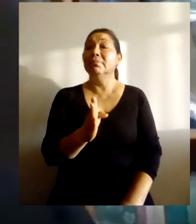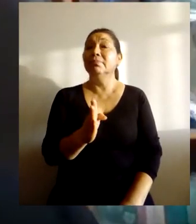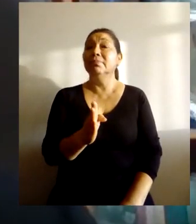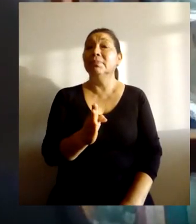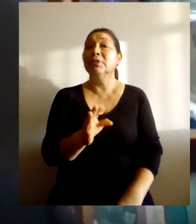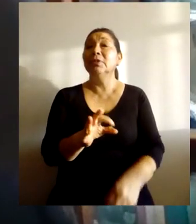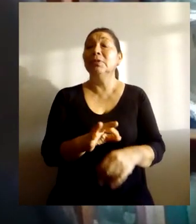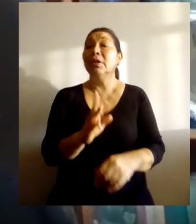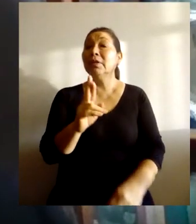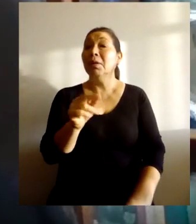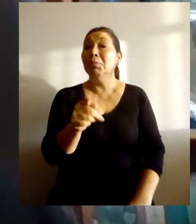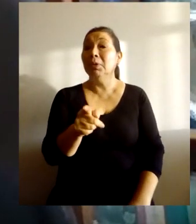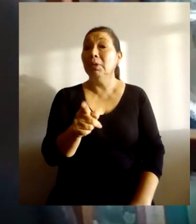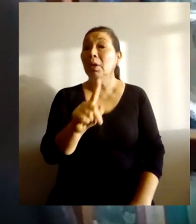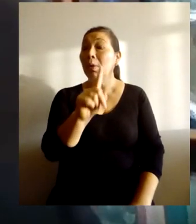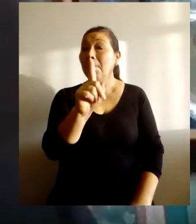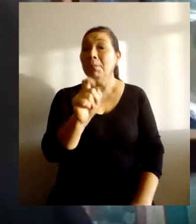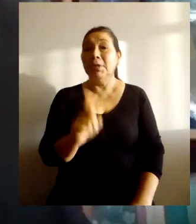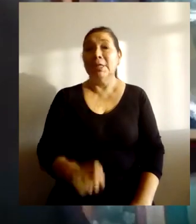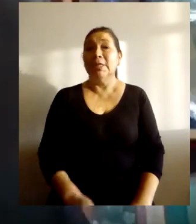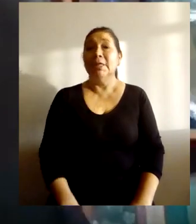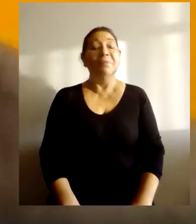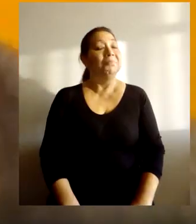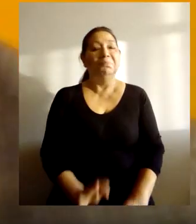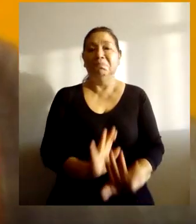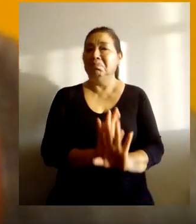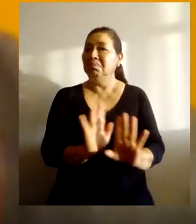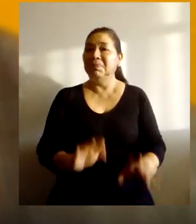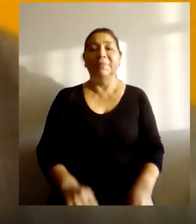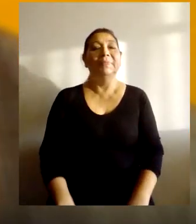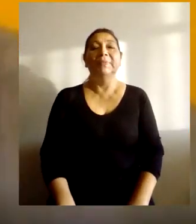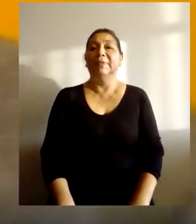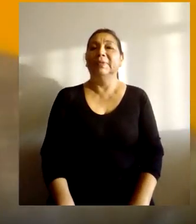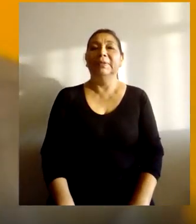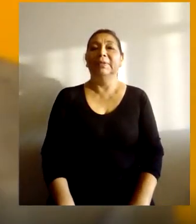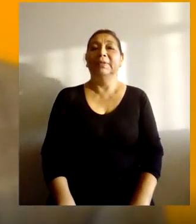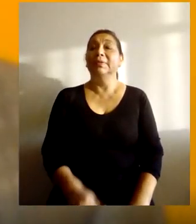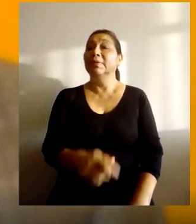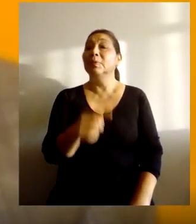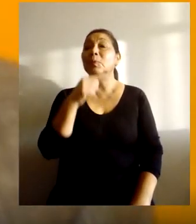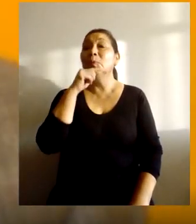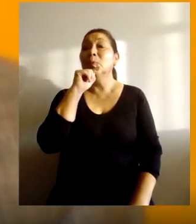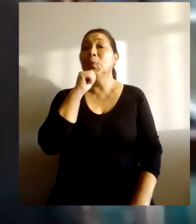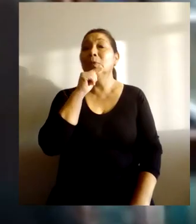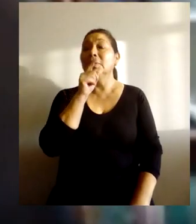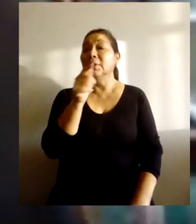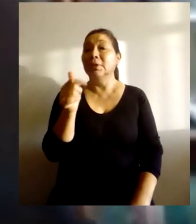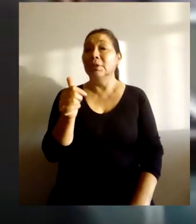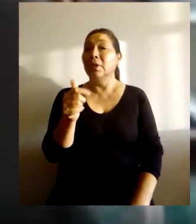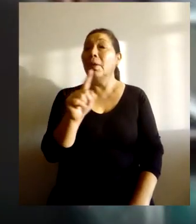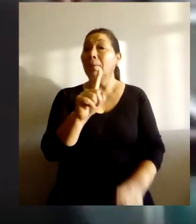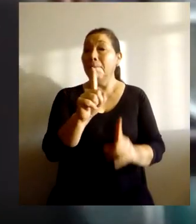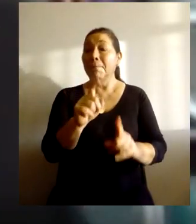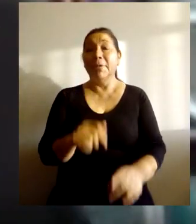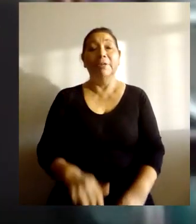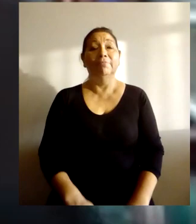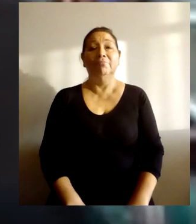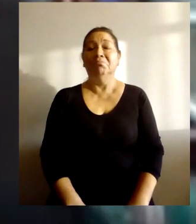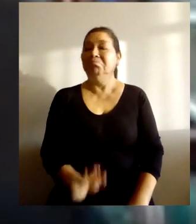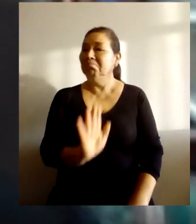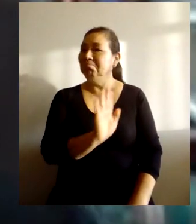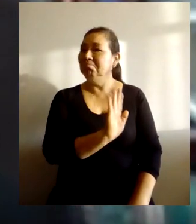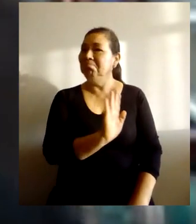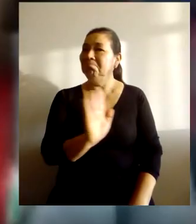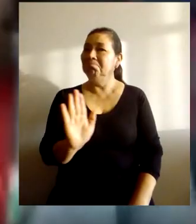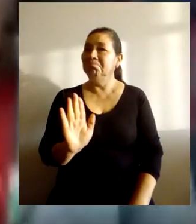Doctor Carlos Ramos, ¿alguna pregunta? No, señor presidente. Doctora Marianela Ledesma, ¿alguna